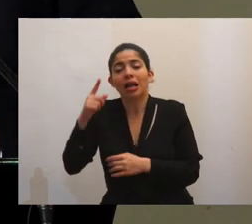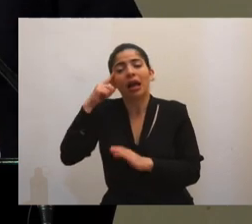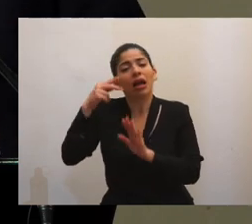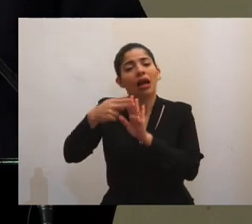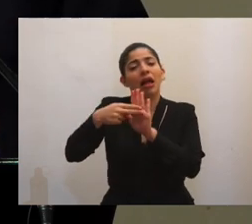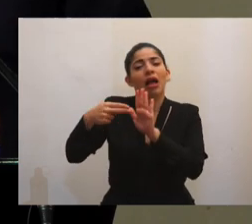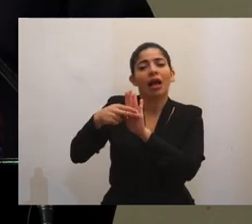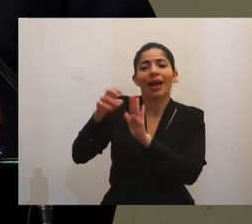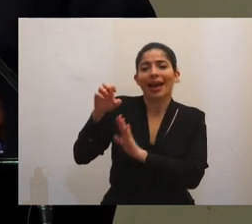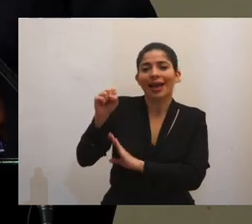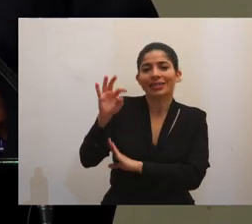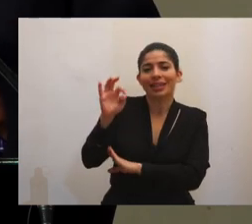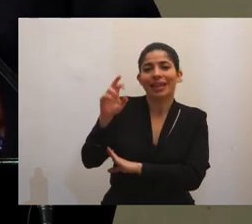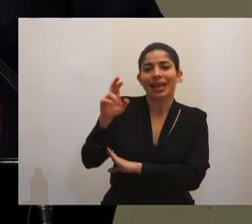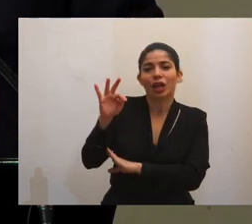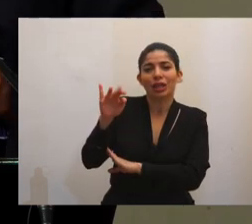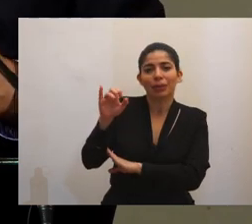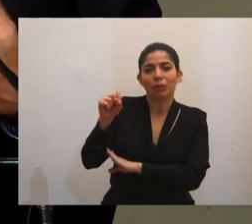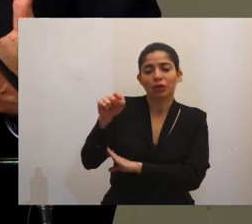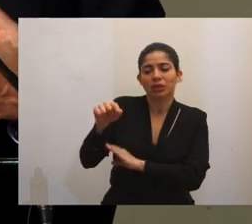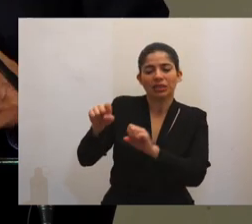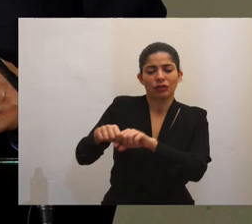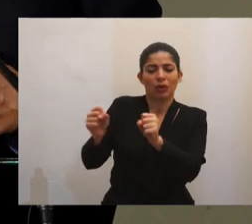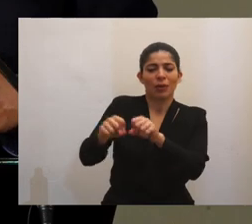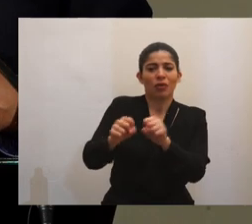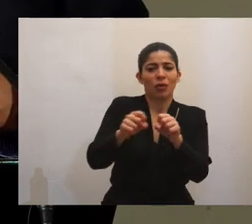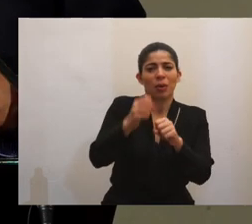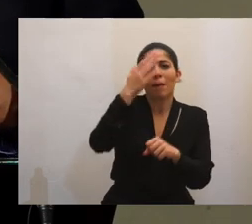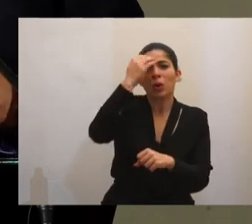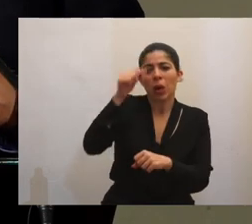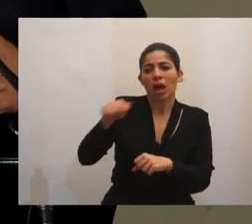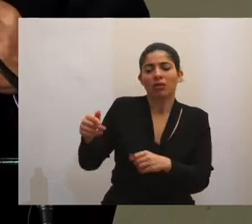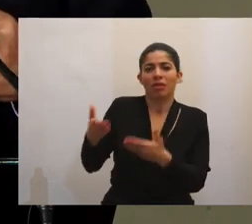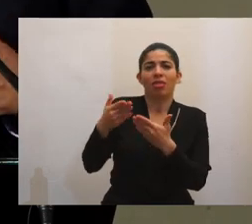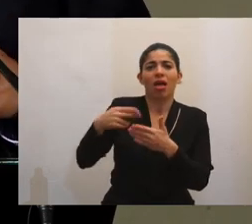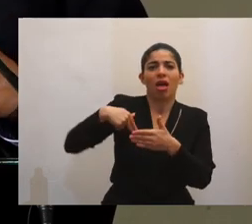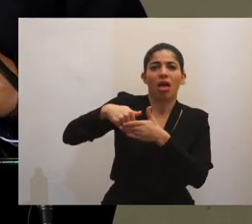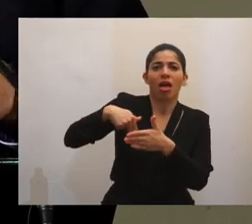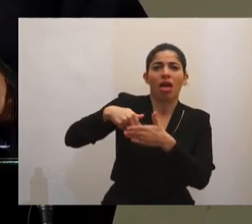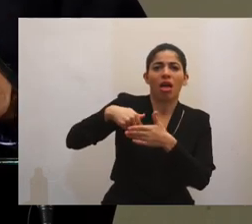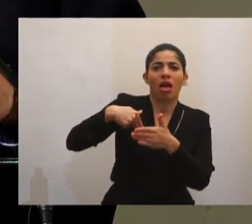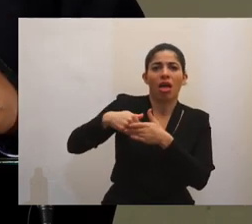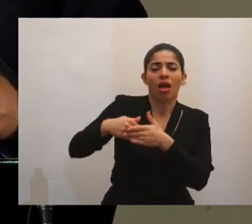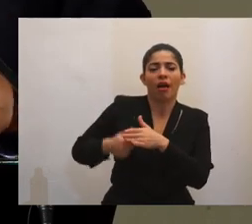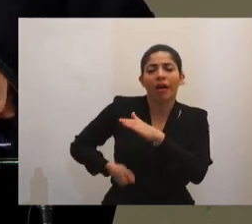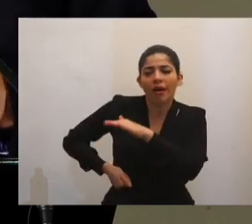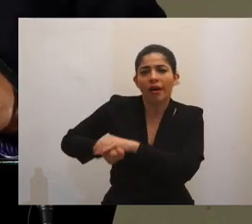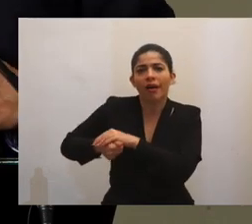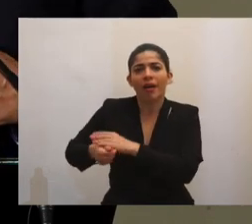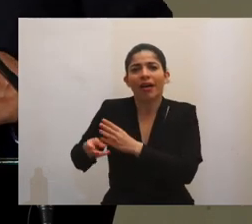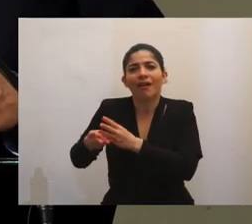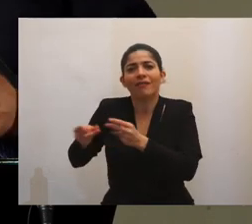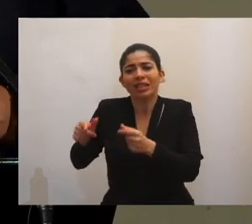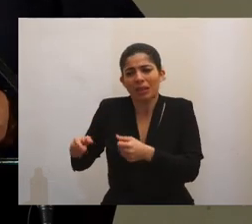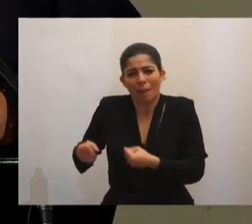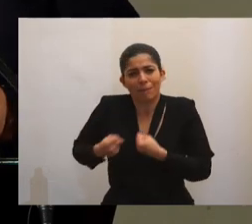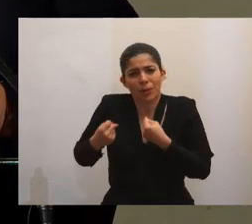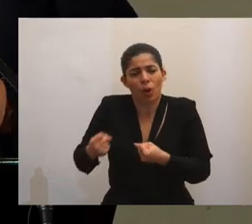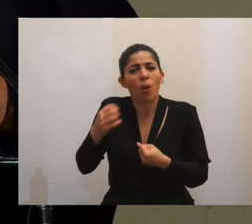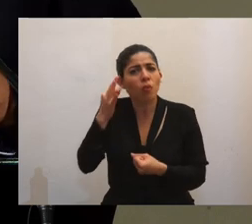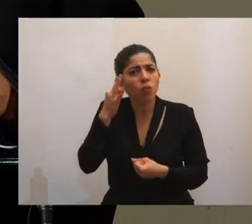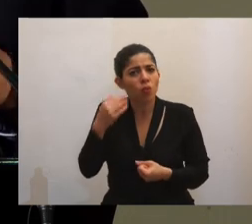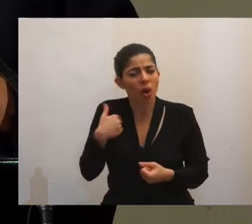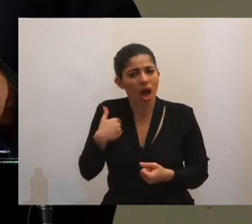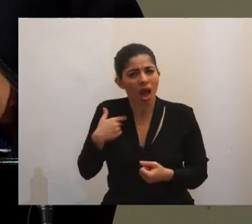estereotipos que posibilitan desafortunadamente la invisibilización de ese poder transformador que tienen las